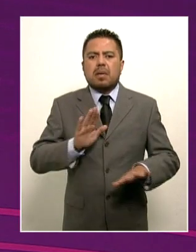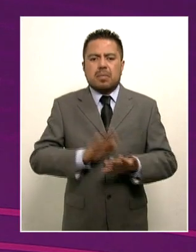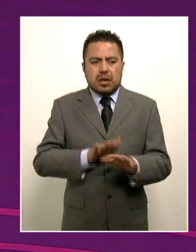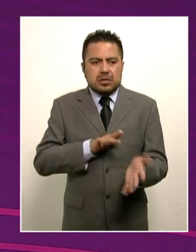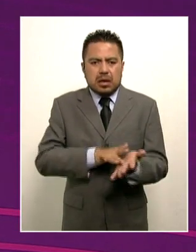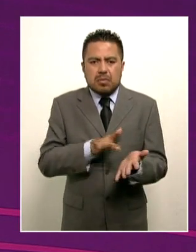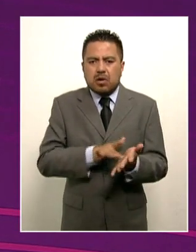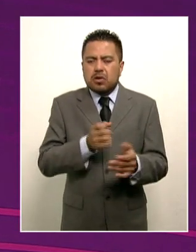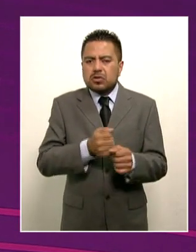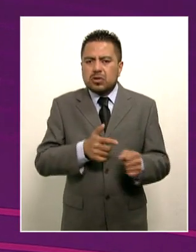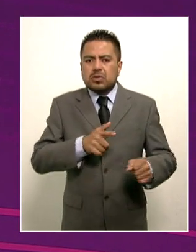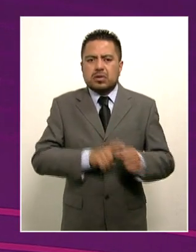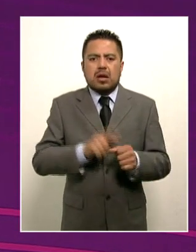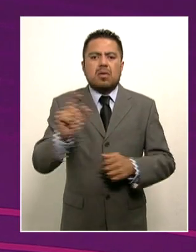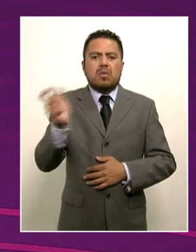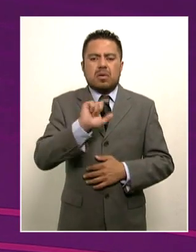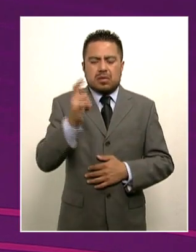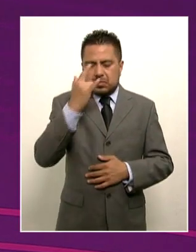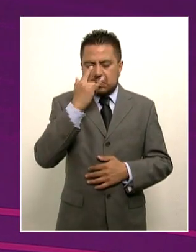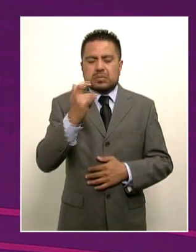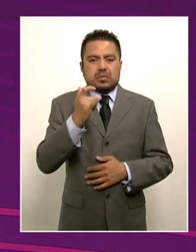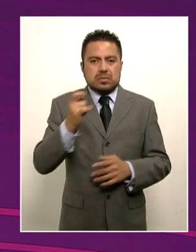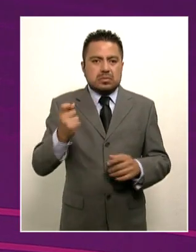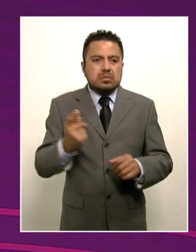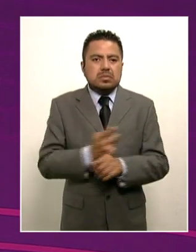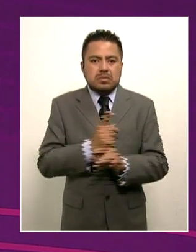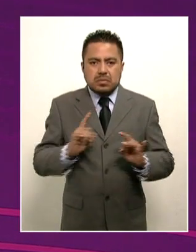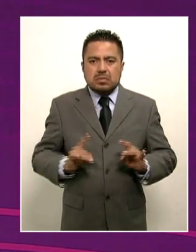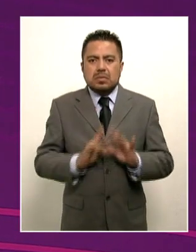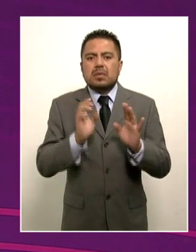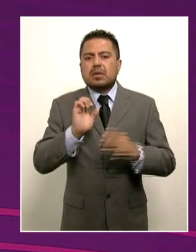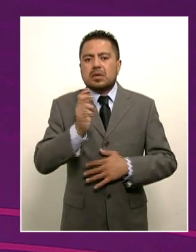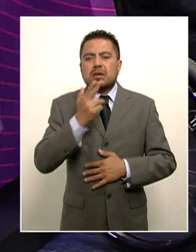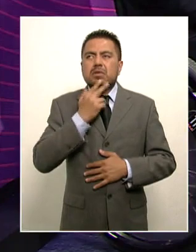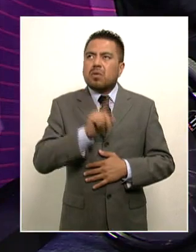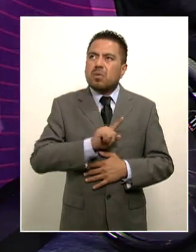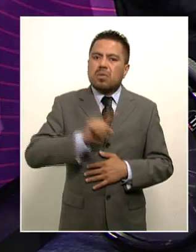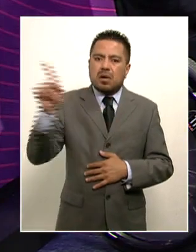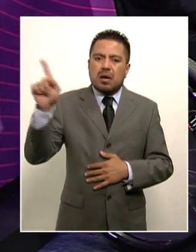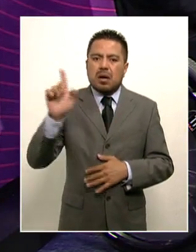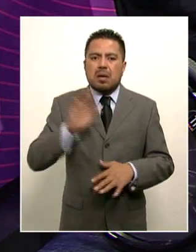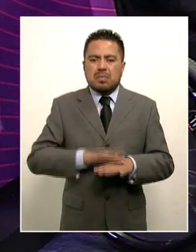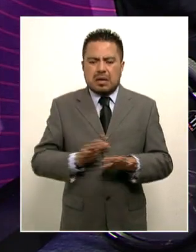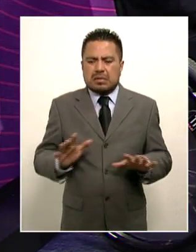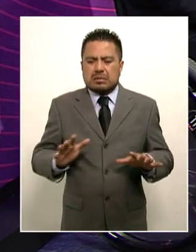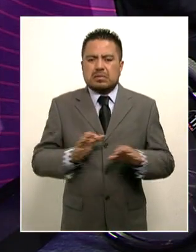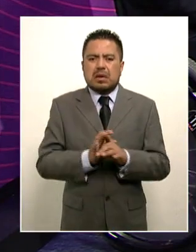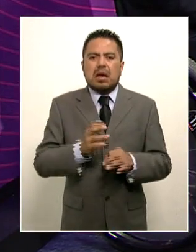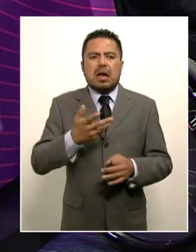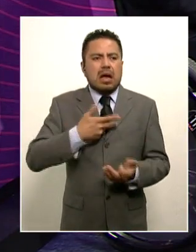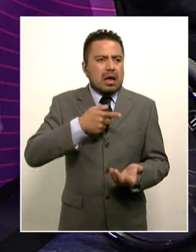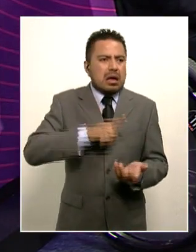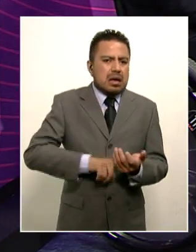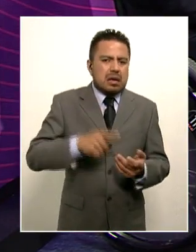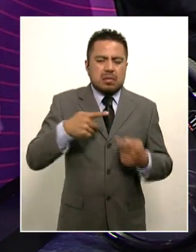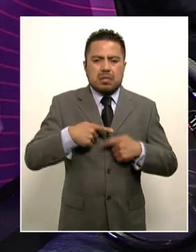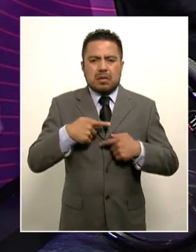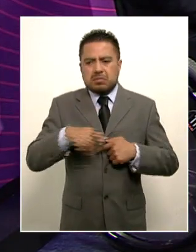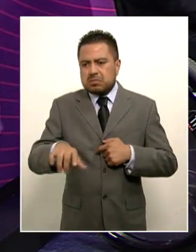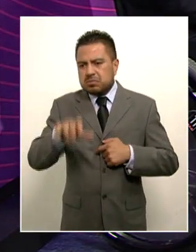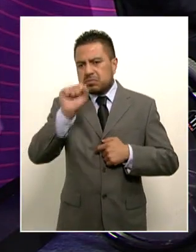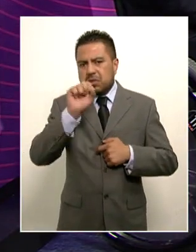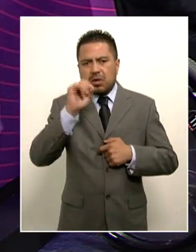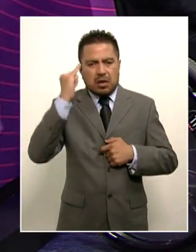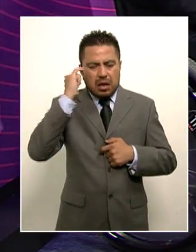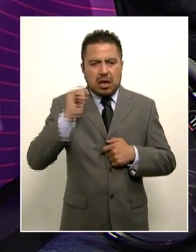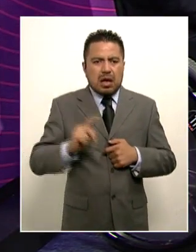apoyo social, cuando extrañamente, a pesar de que, por ejemplo, en Chihuahua es obviamente más chico y la gente lo tiene como estereotipado también, ¿no? Como